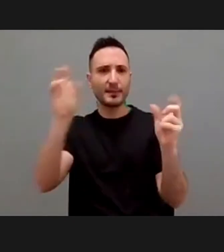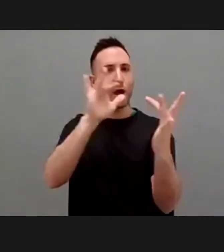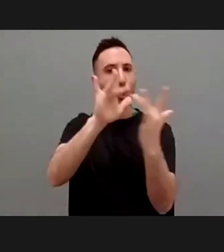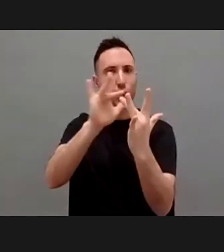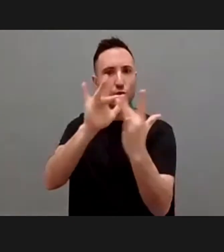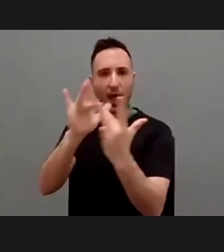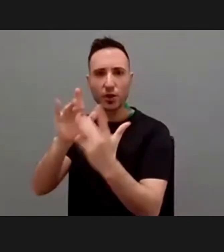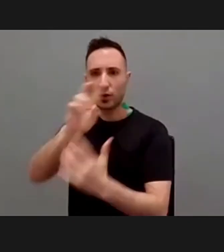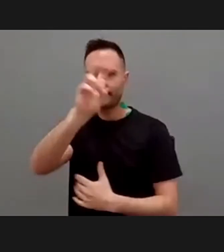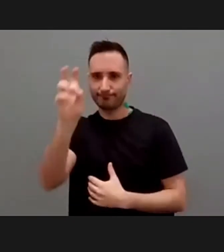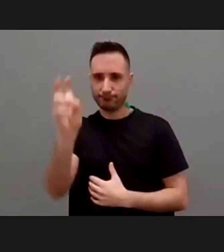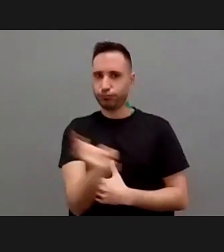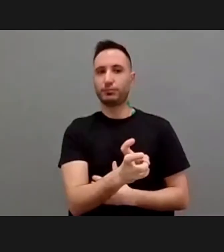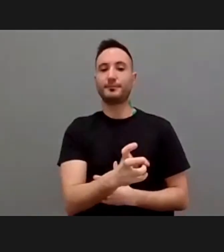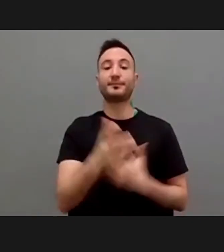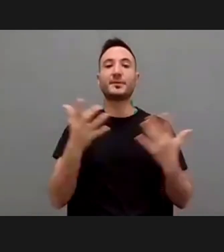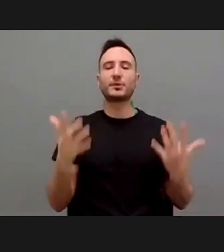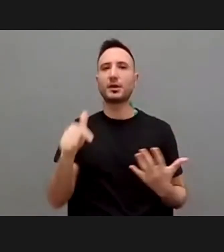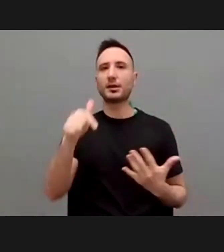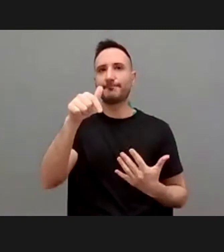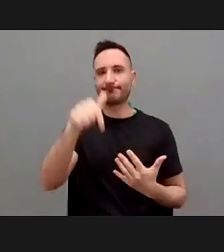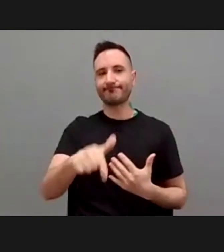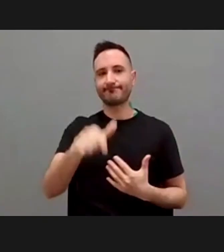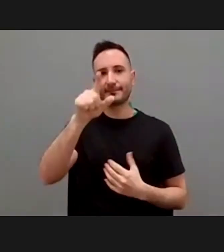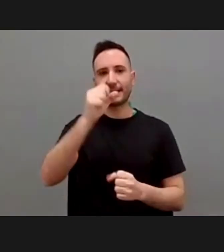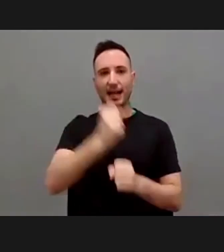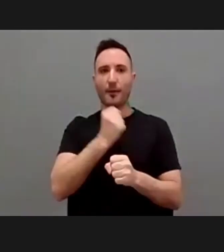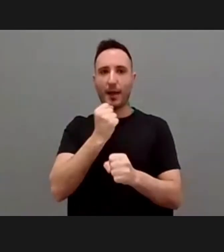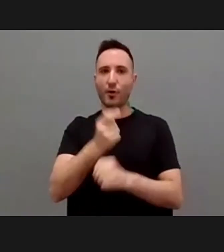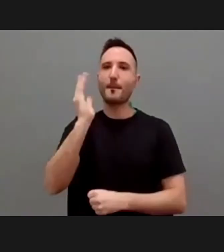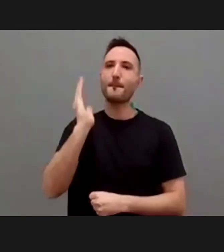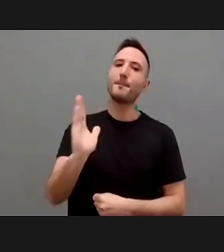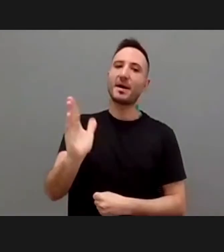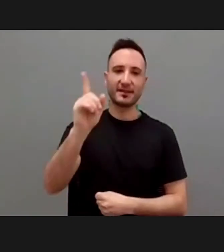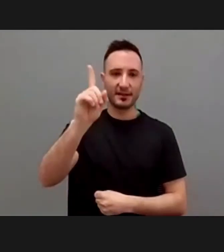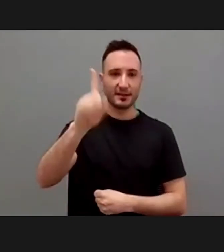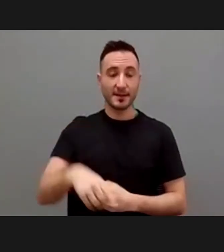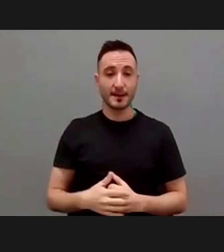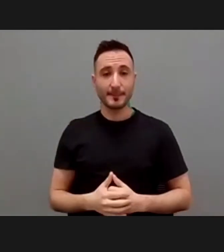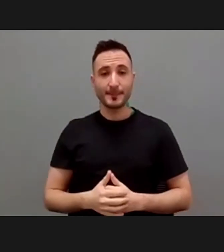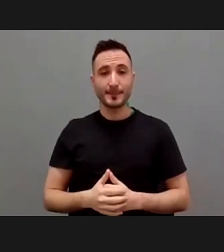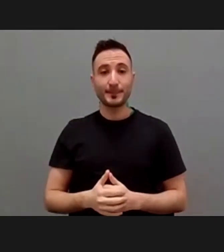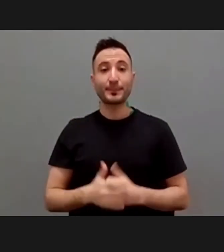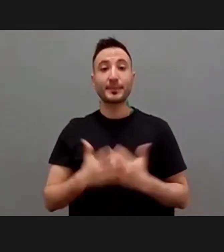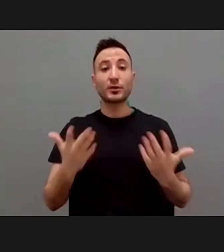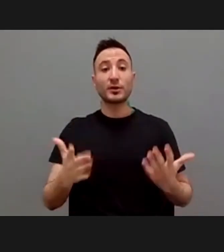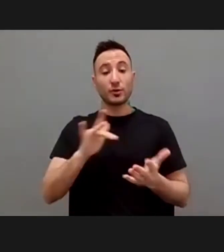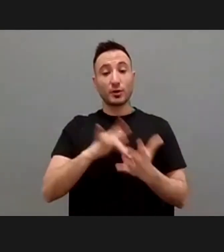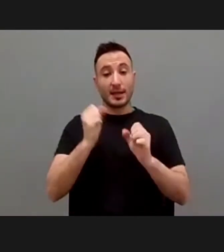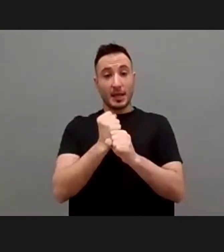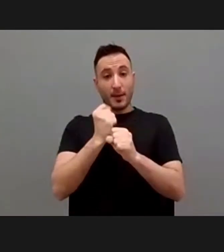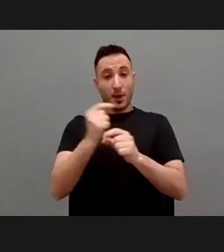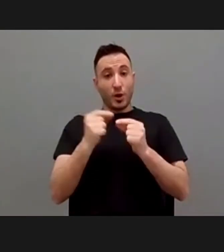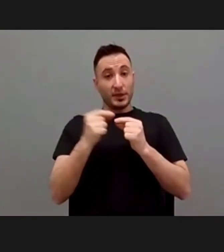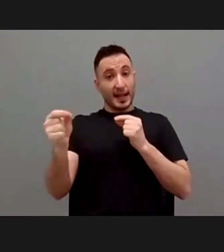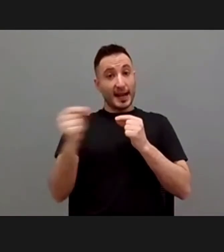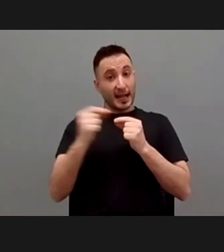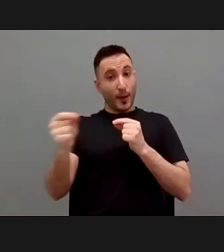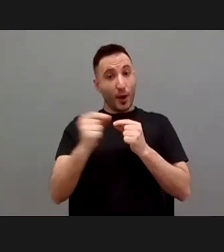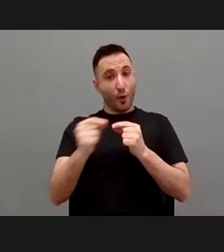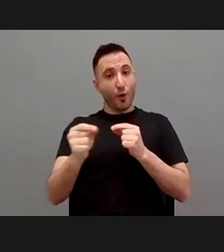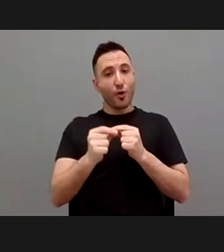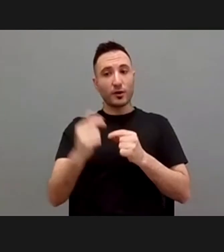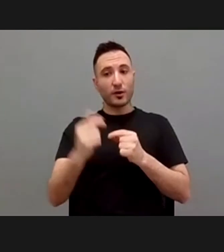puede ser de otra manera, pues también en el trabajo. El teletrabajo, que